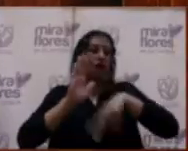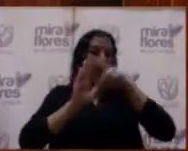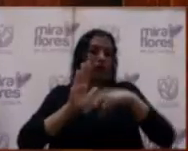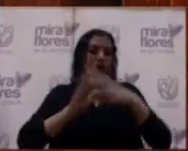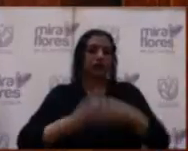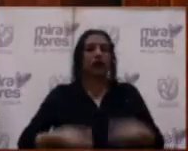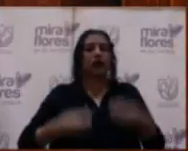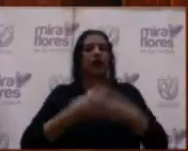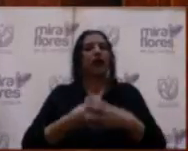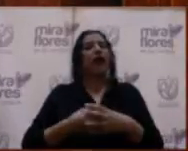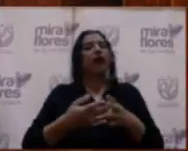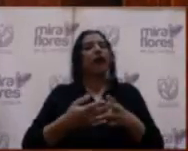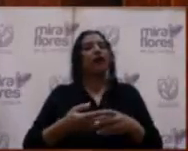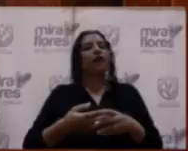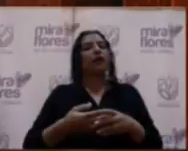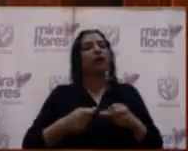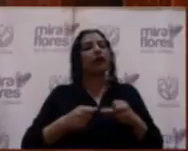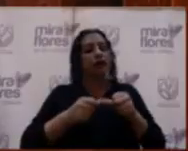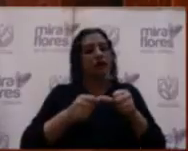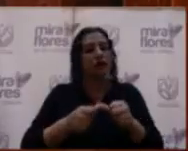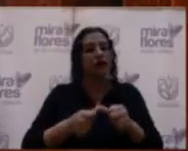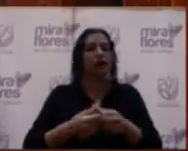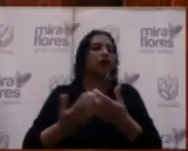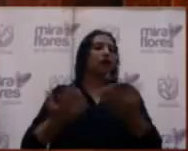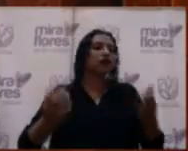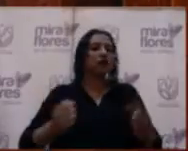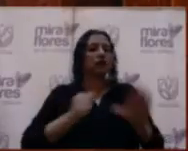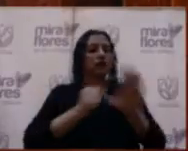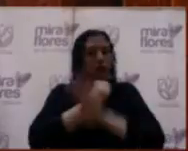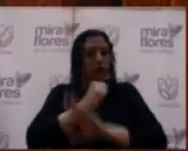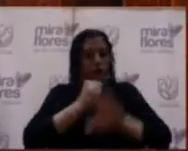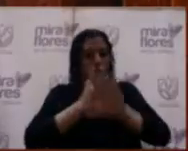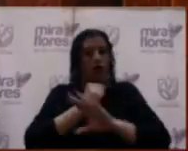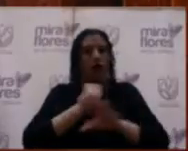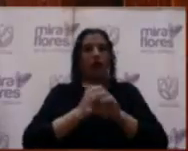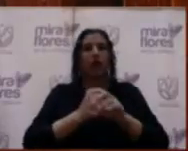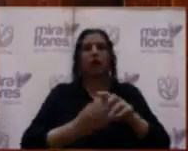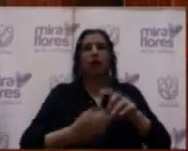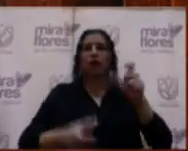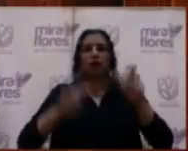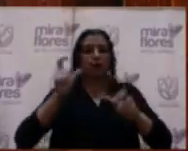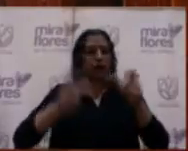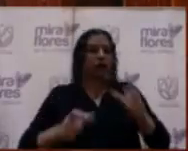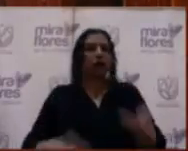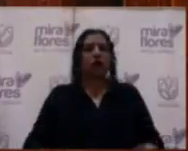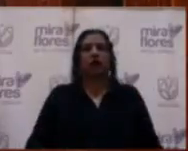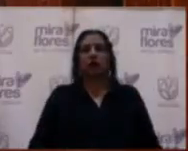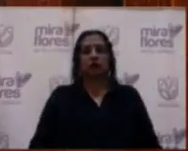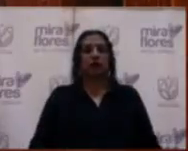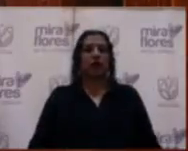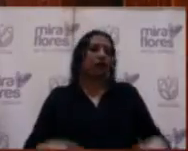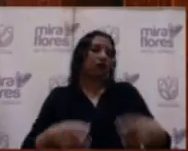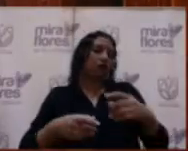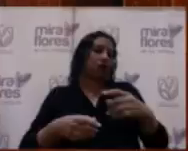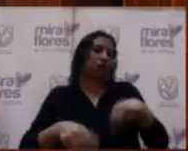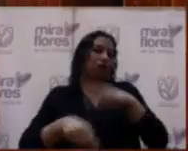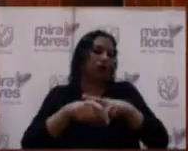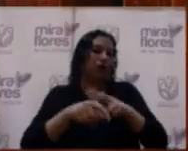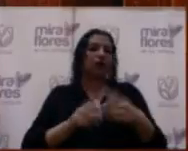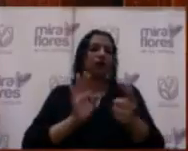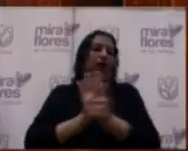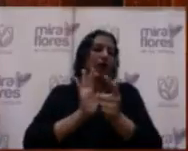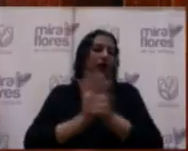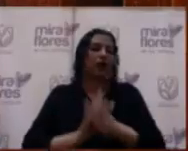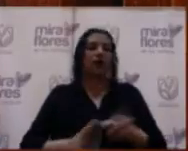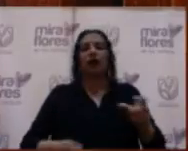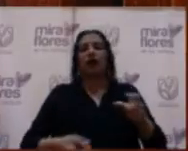deber de mantener las condiciones de seguridad en edificaciones por parte de las personas naturales, jurídicas o entes colectivos